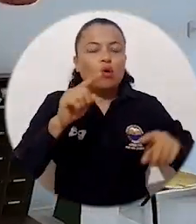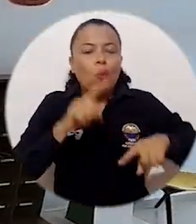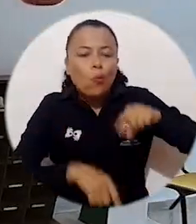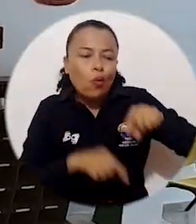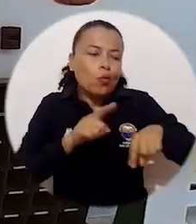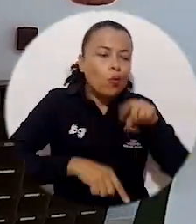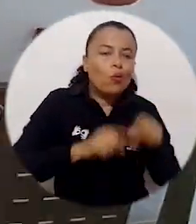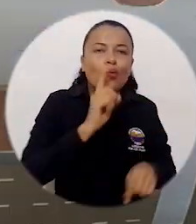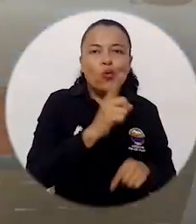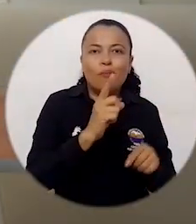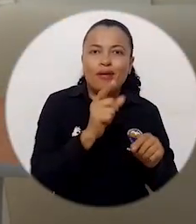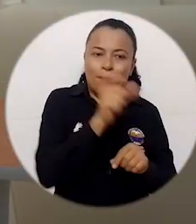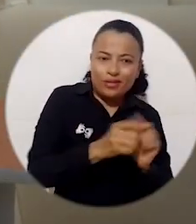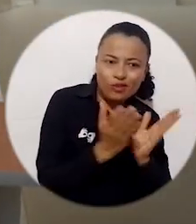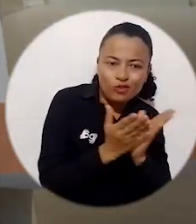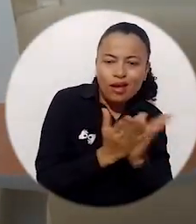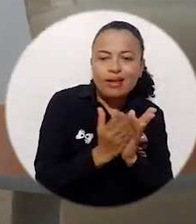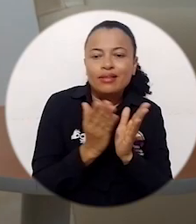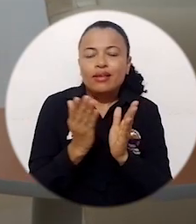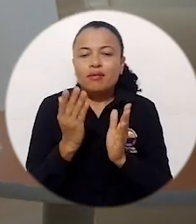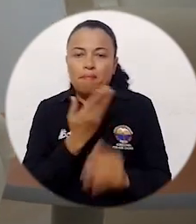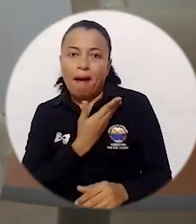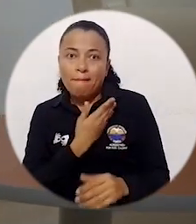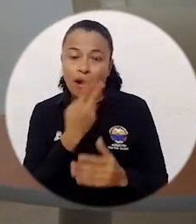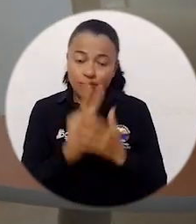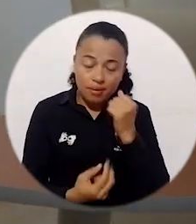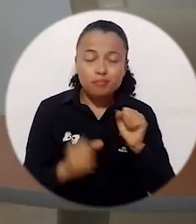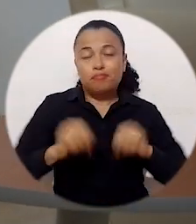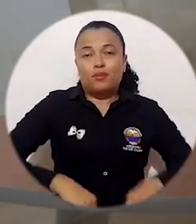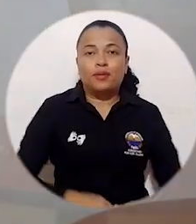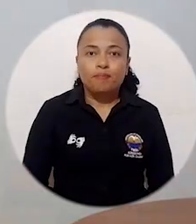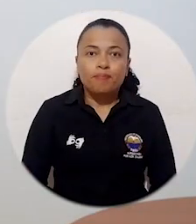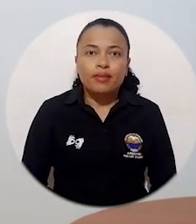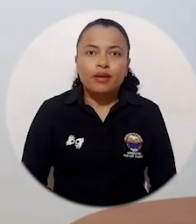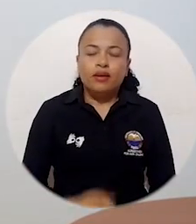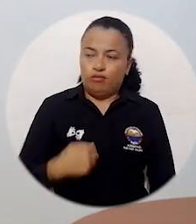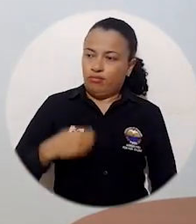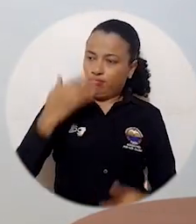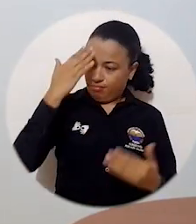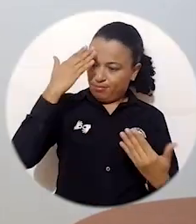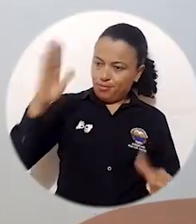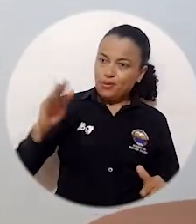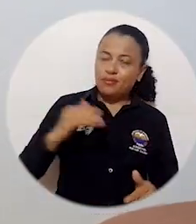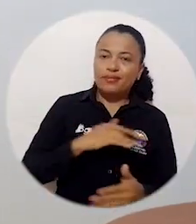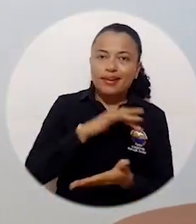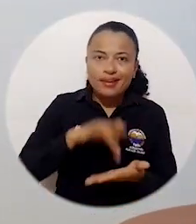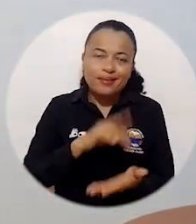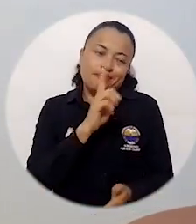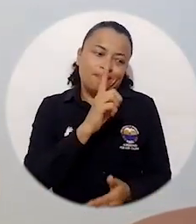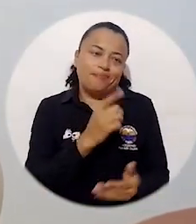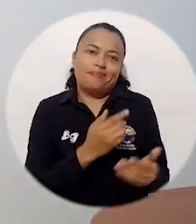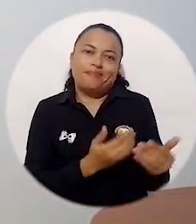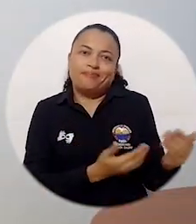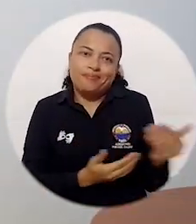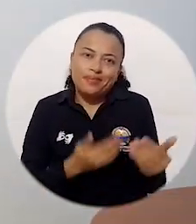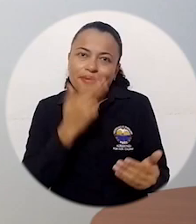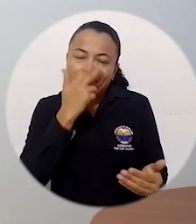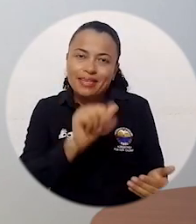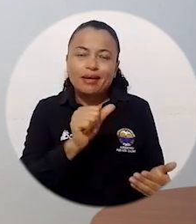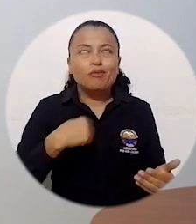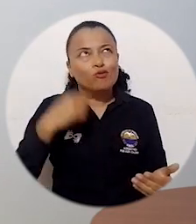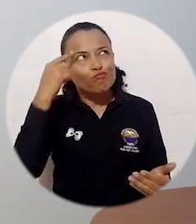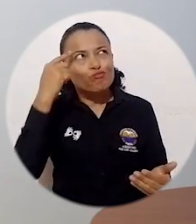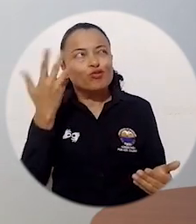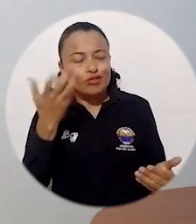no sea un impedimento ser madre y estudiante a la vez no esperaba esta forma de que me recibieran más que todo por la bebé porque